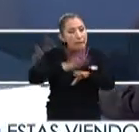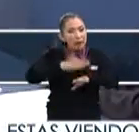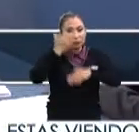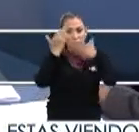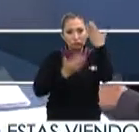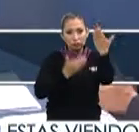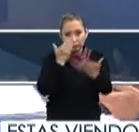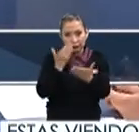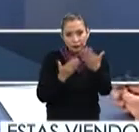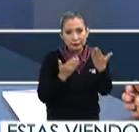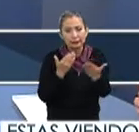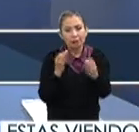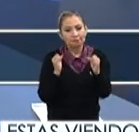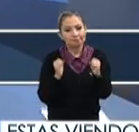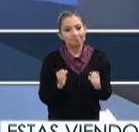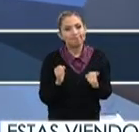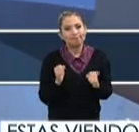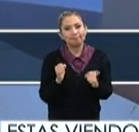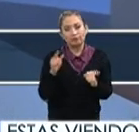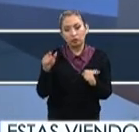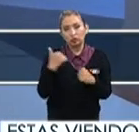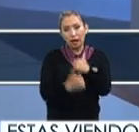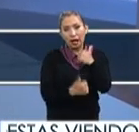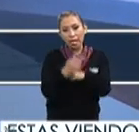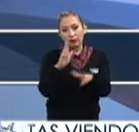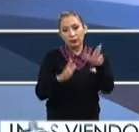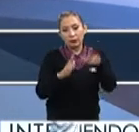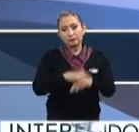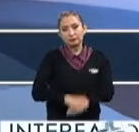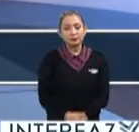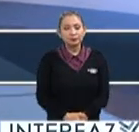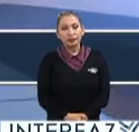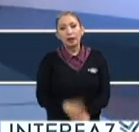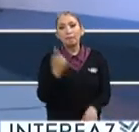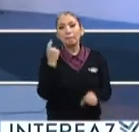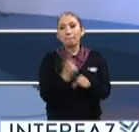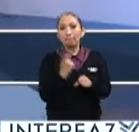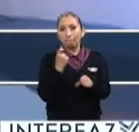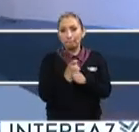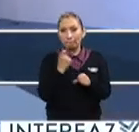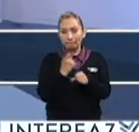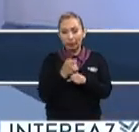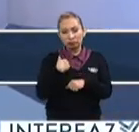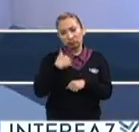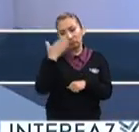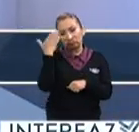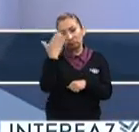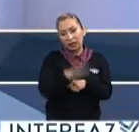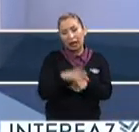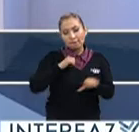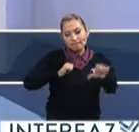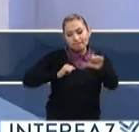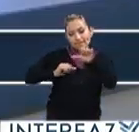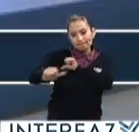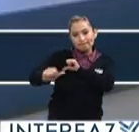estudios dentro de tu carrera en la normal. Bueno, primeramente, pues sabemos que la movilidad es algo que está